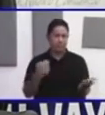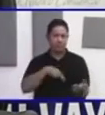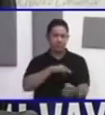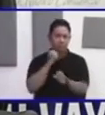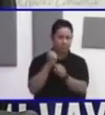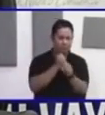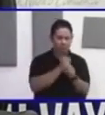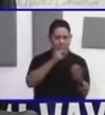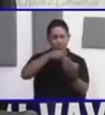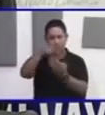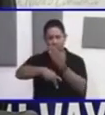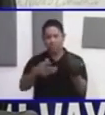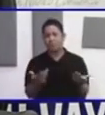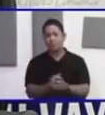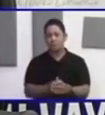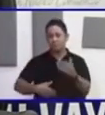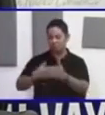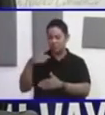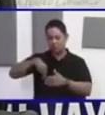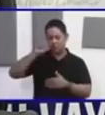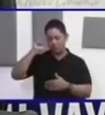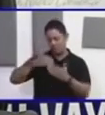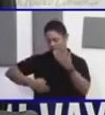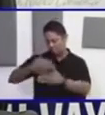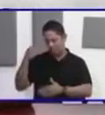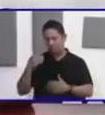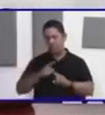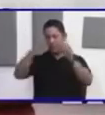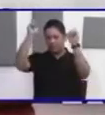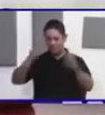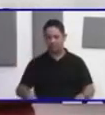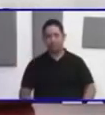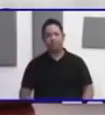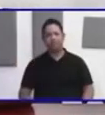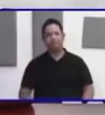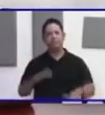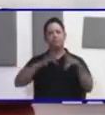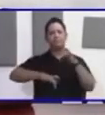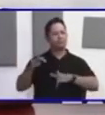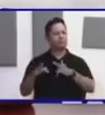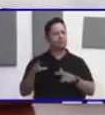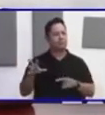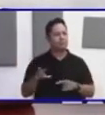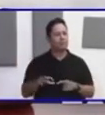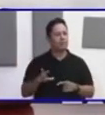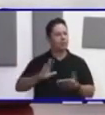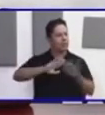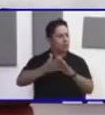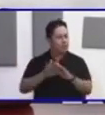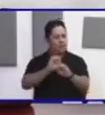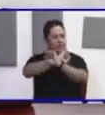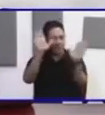esos proyectos que demanda el nuevo comienzo. Sí, secretario. Entonces, para que la comunidad tenga claro de cómo